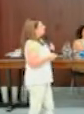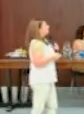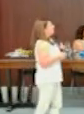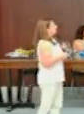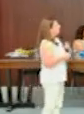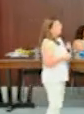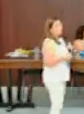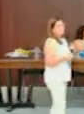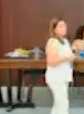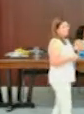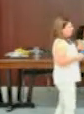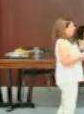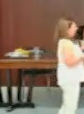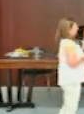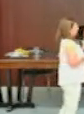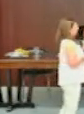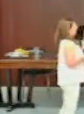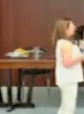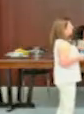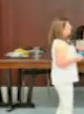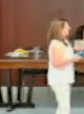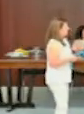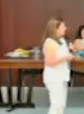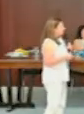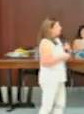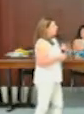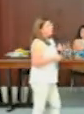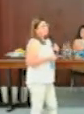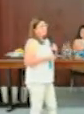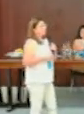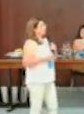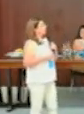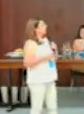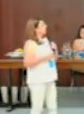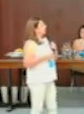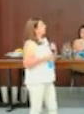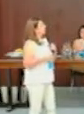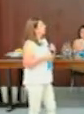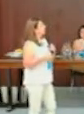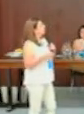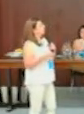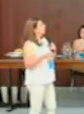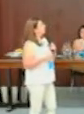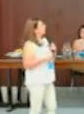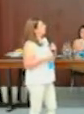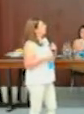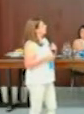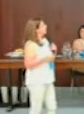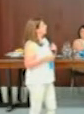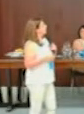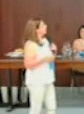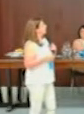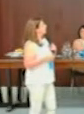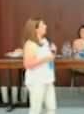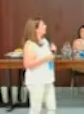nada humano es extraño o repulsivo. El misántropo puede llegar a ser muy hábil en el diagnóstico